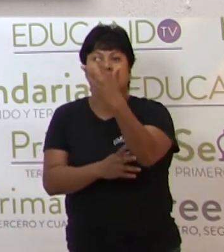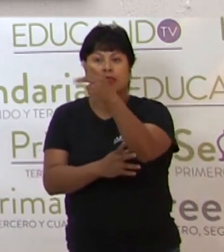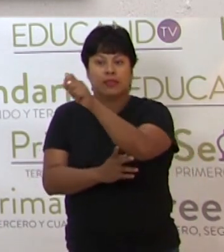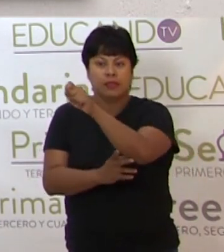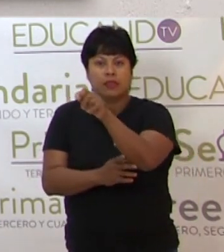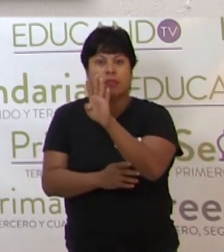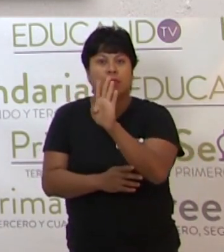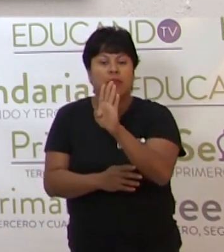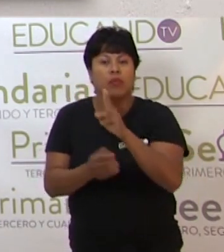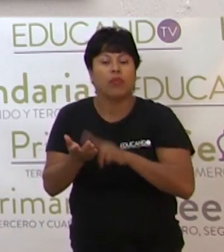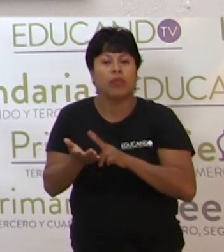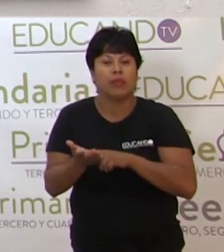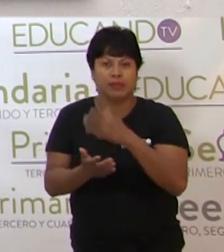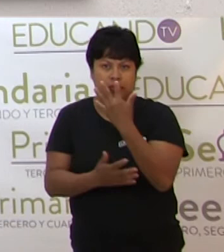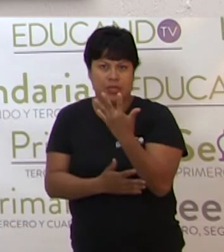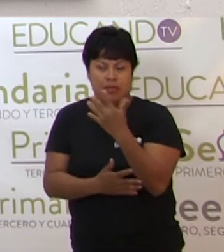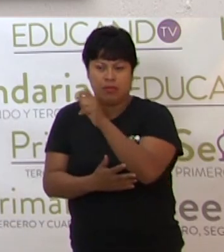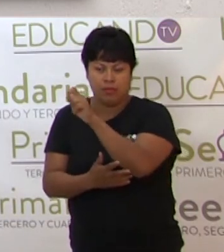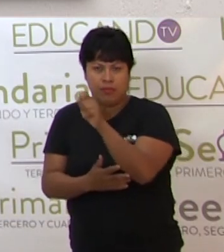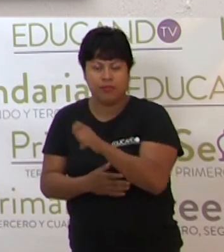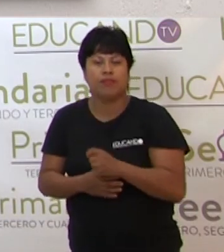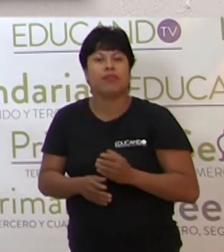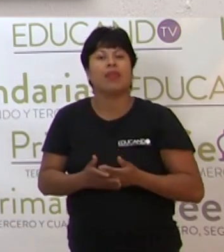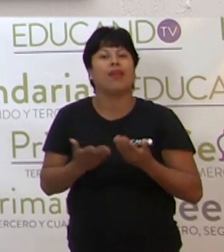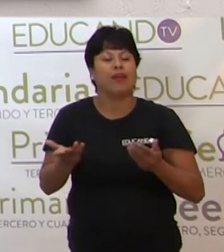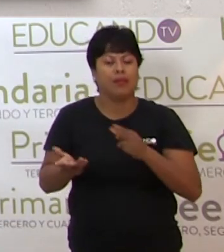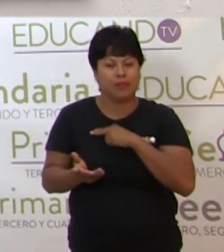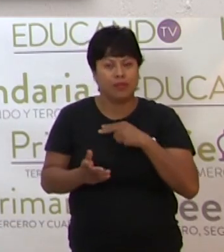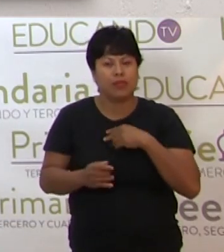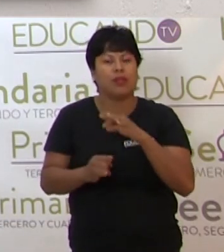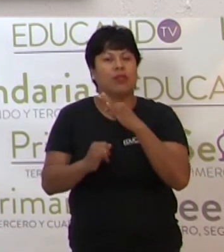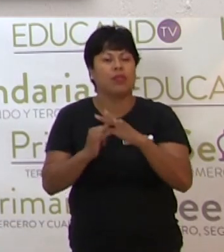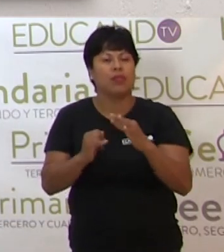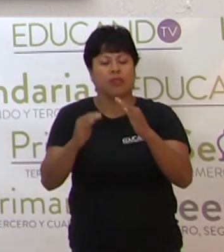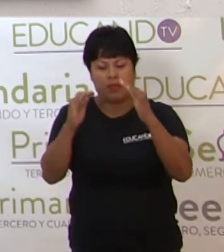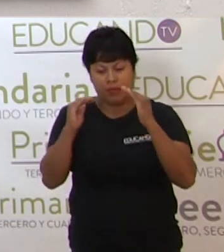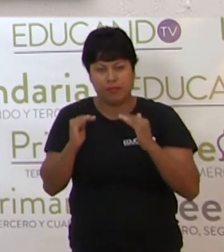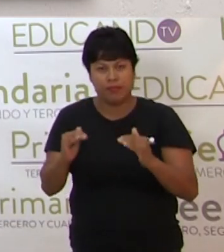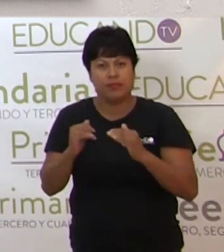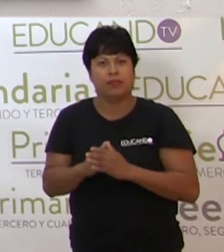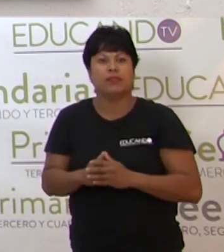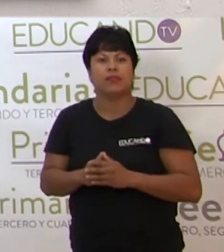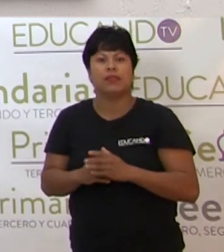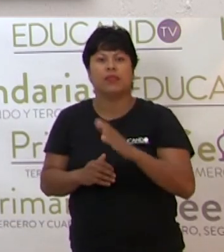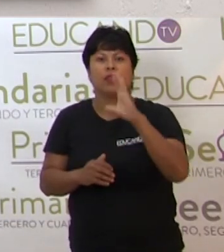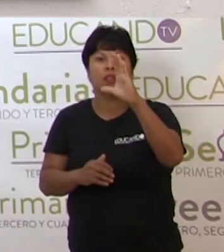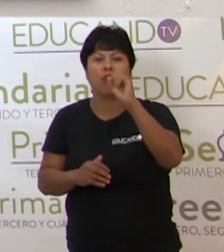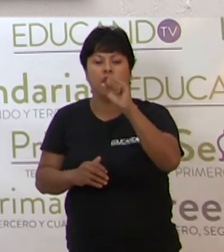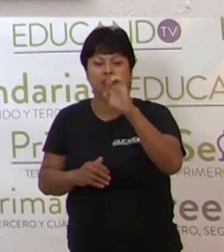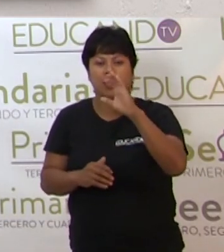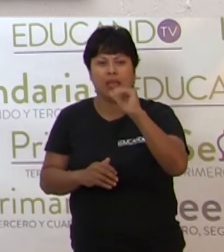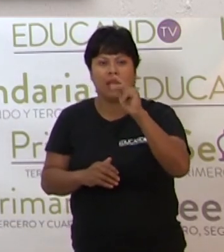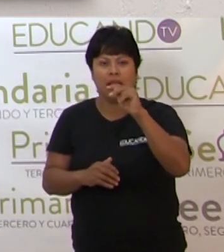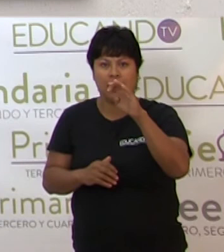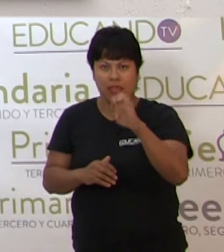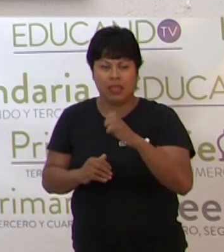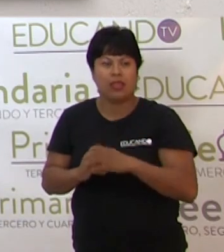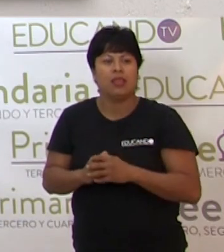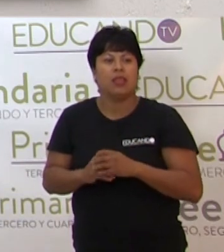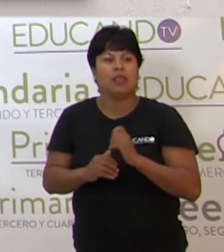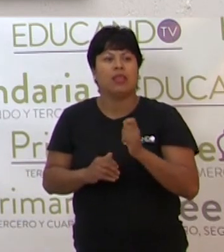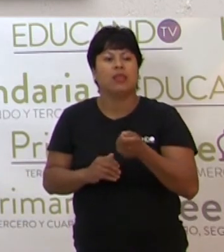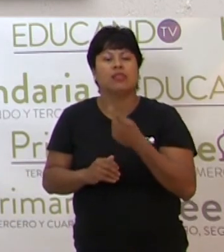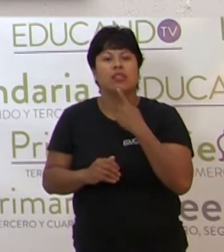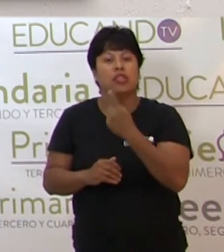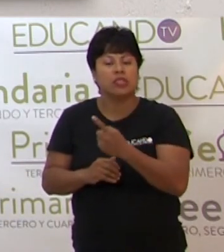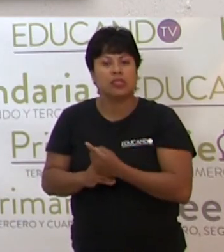¿cuánto vale B? 5. Ahora definimos la última función, que es la cosecante. La cosecante